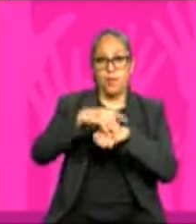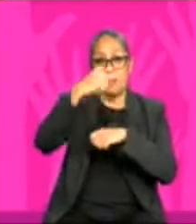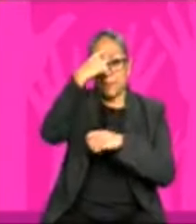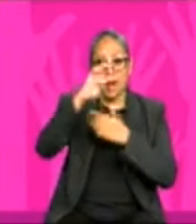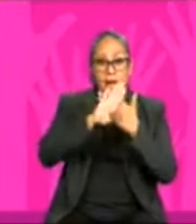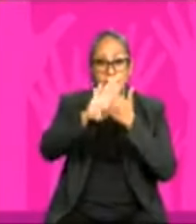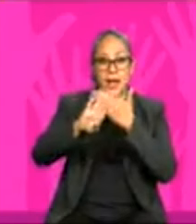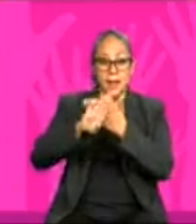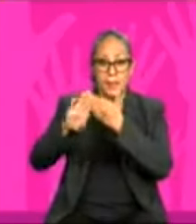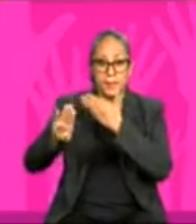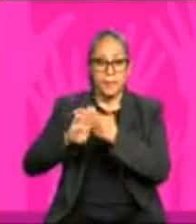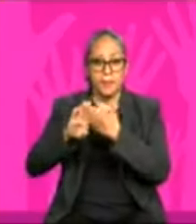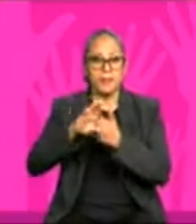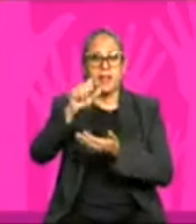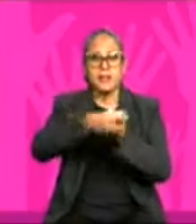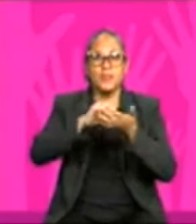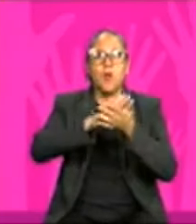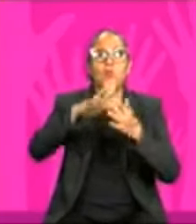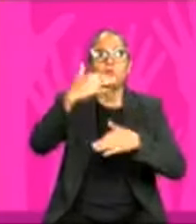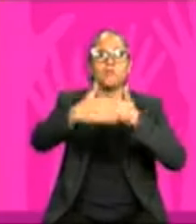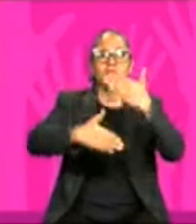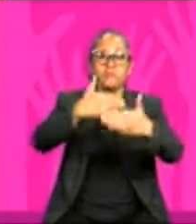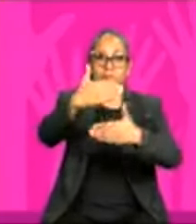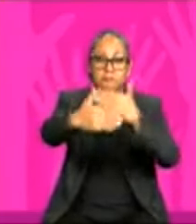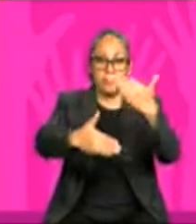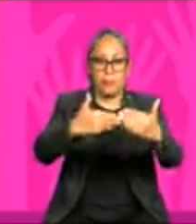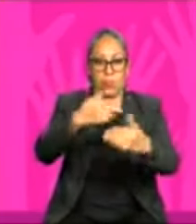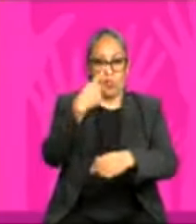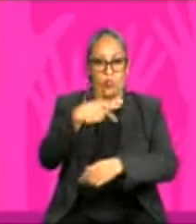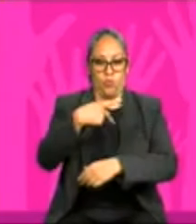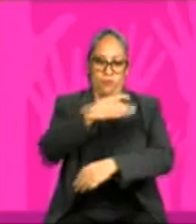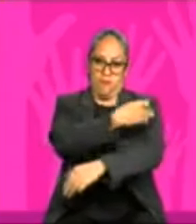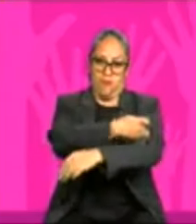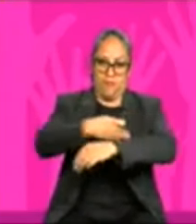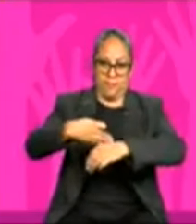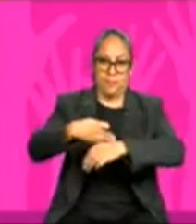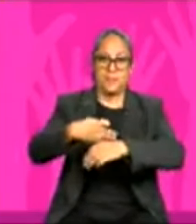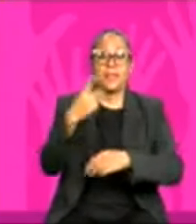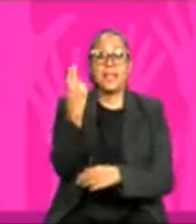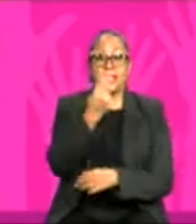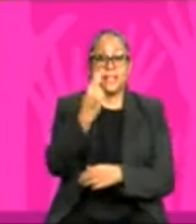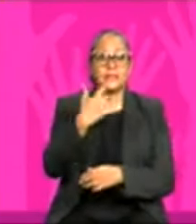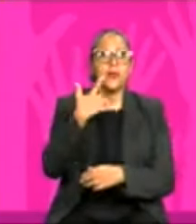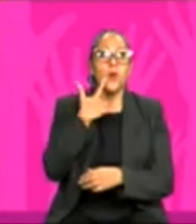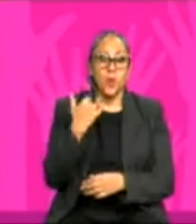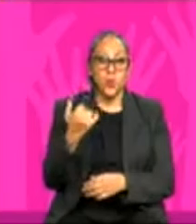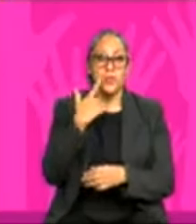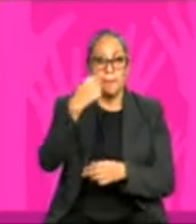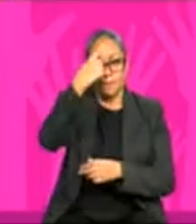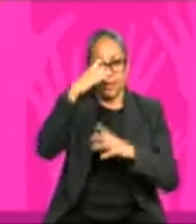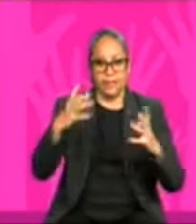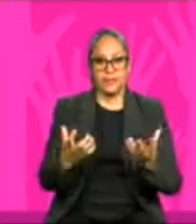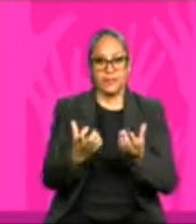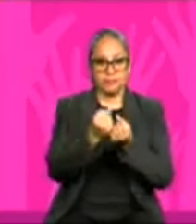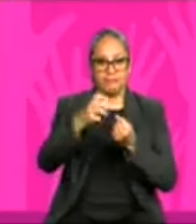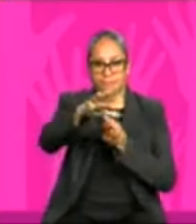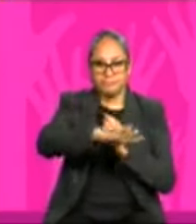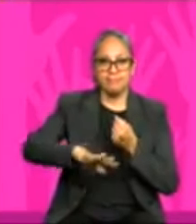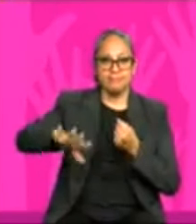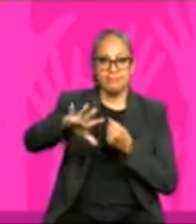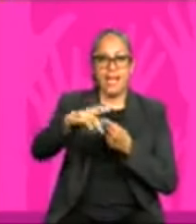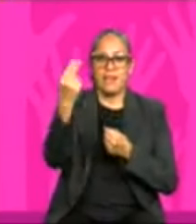futuro de nuestros hijos, de nuestros nietos y de nuestras familias. Debemos luchar por rescatar nuestra tierra y recuperar